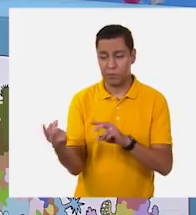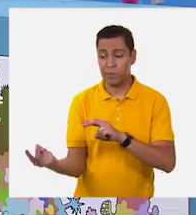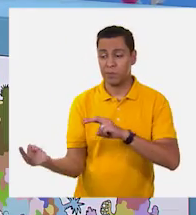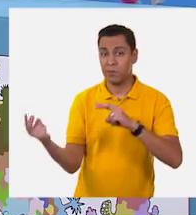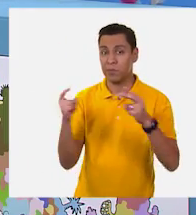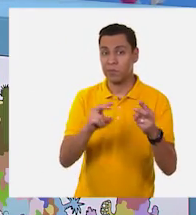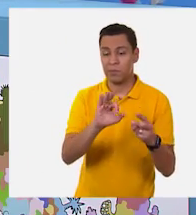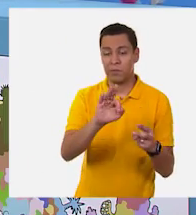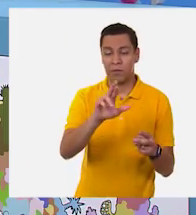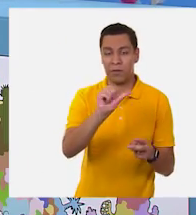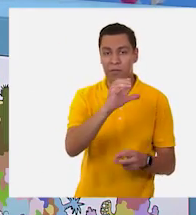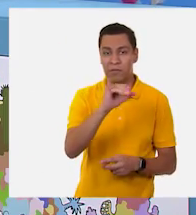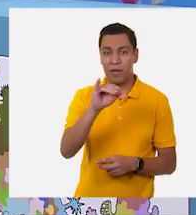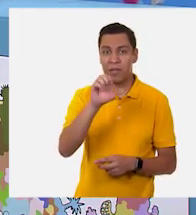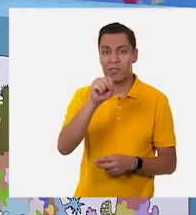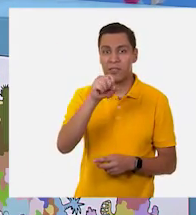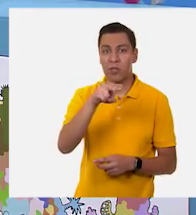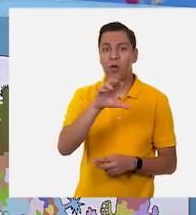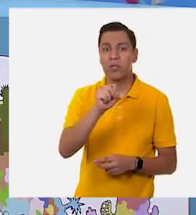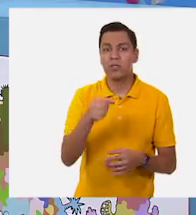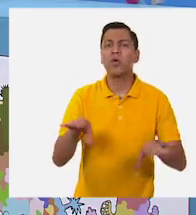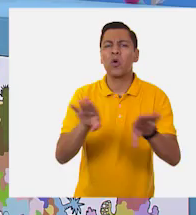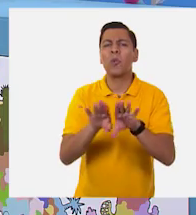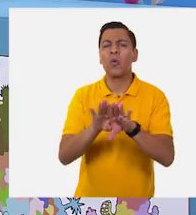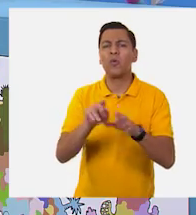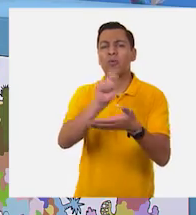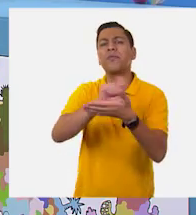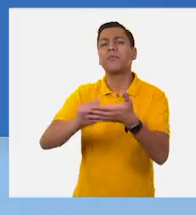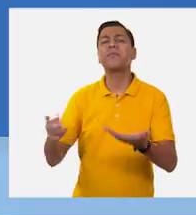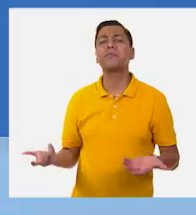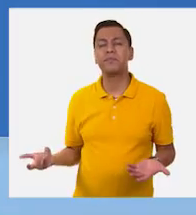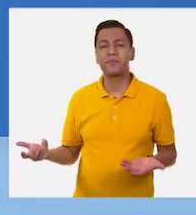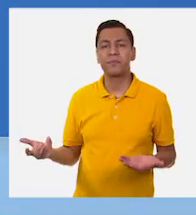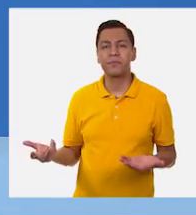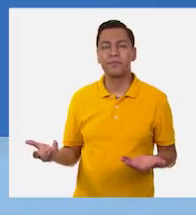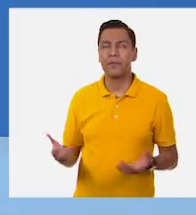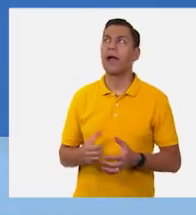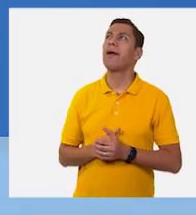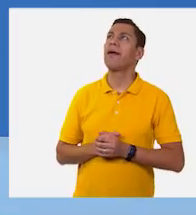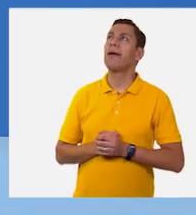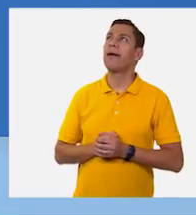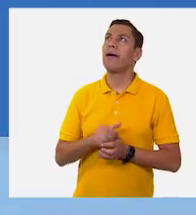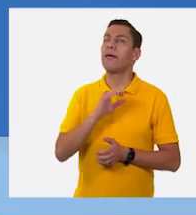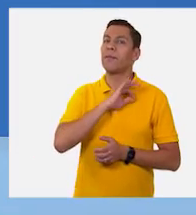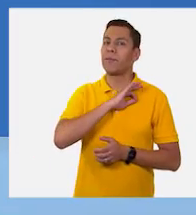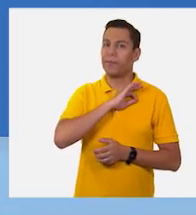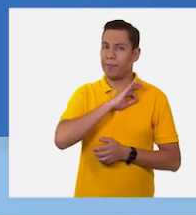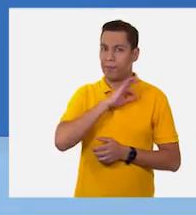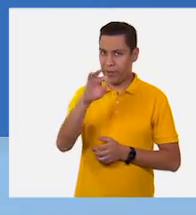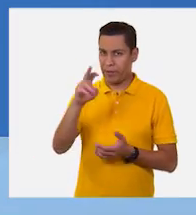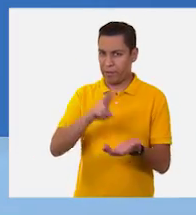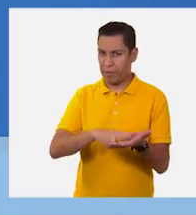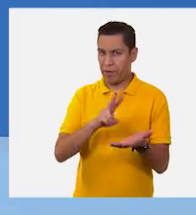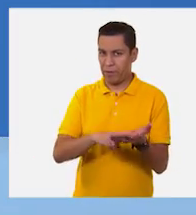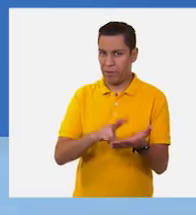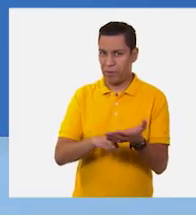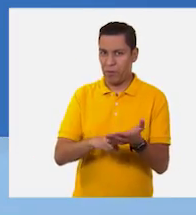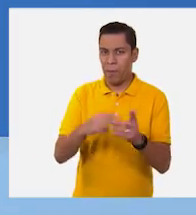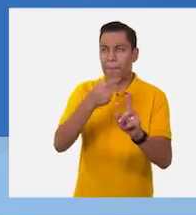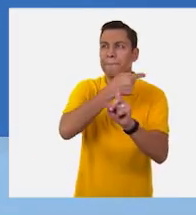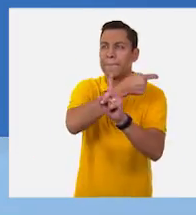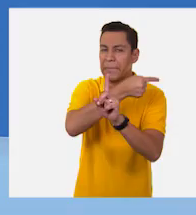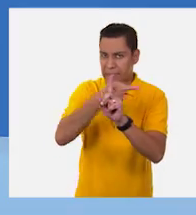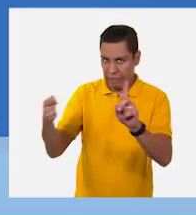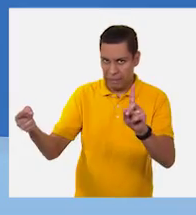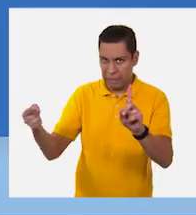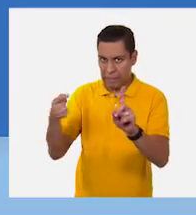y en términos de fracciones, ¿cómo lo podemos expresar? Pues podemos expresar que el valor está a mitad de